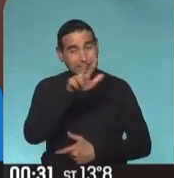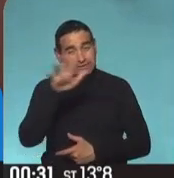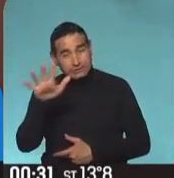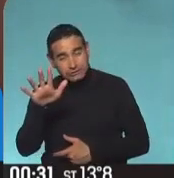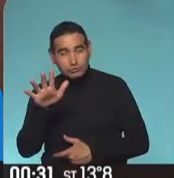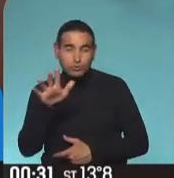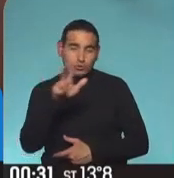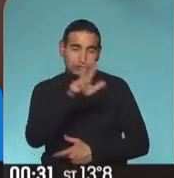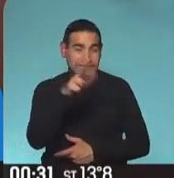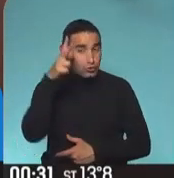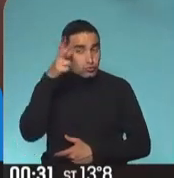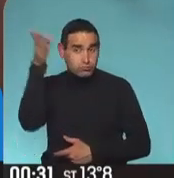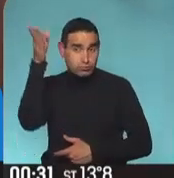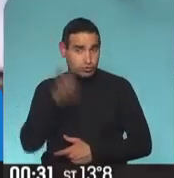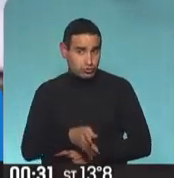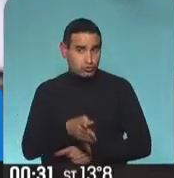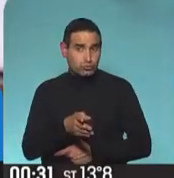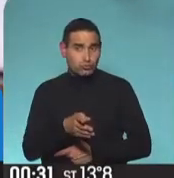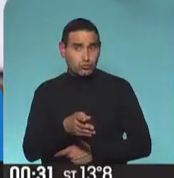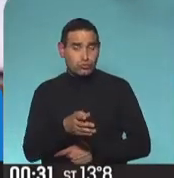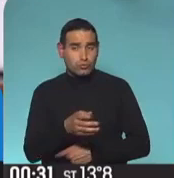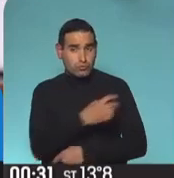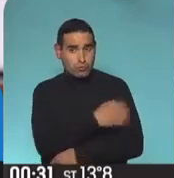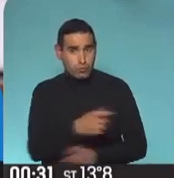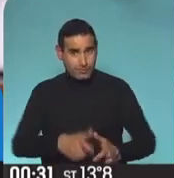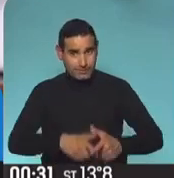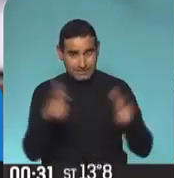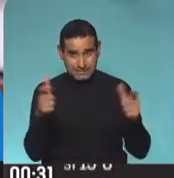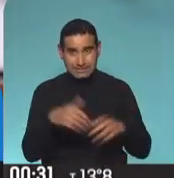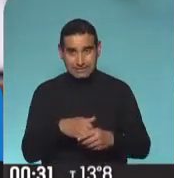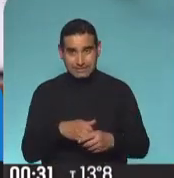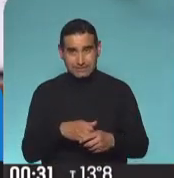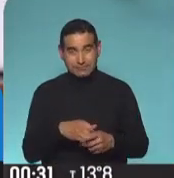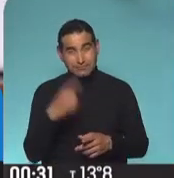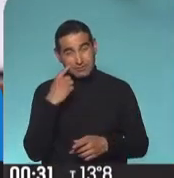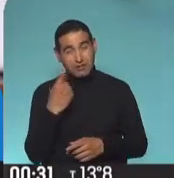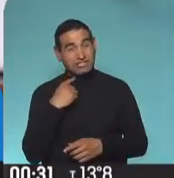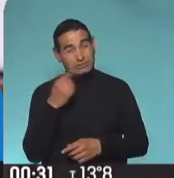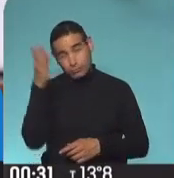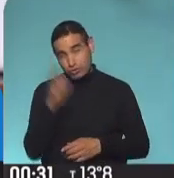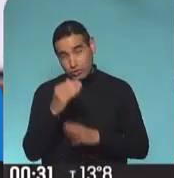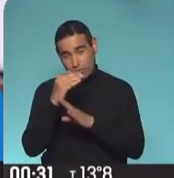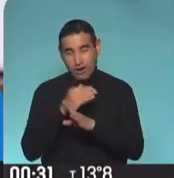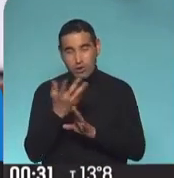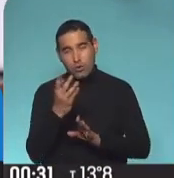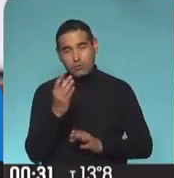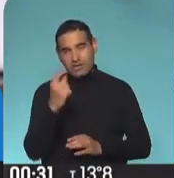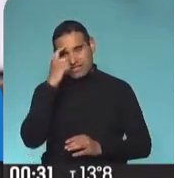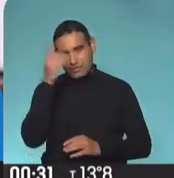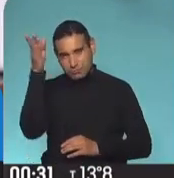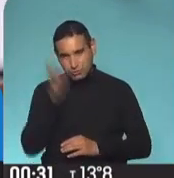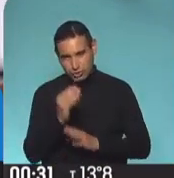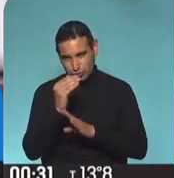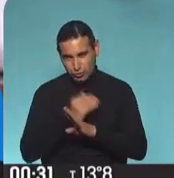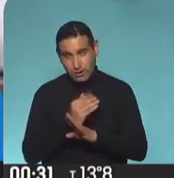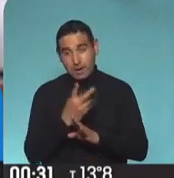35 o 38%, que en realidad es bajar un 13% porque, o un 15, o un 10%,